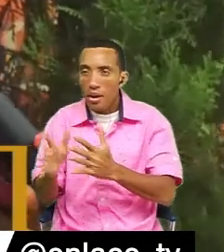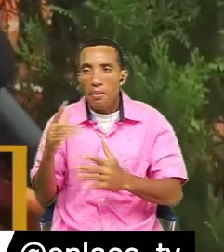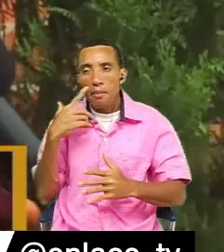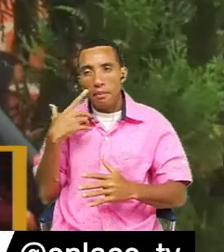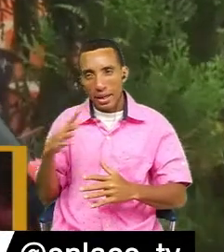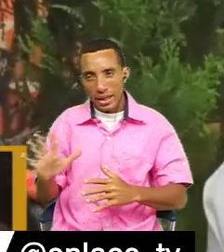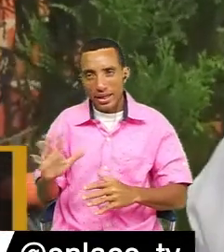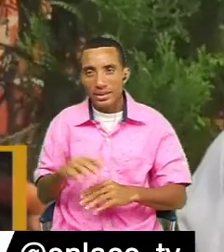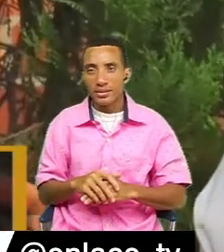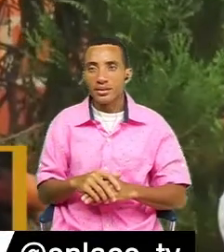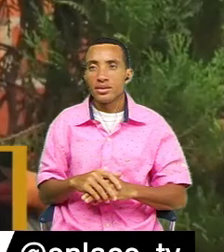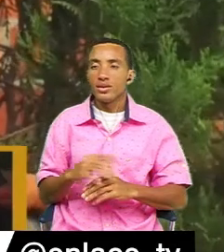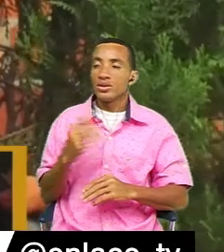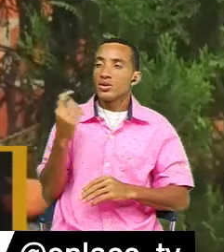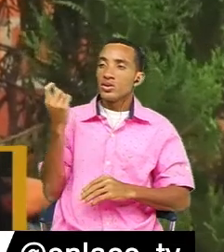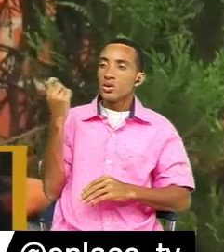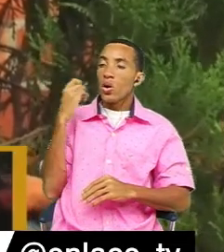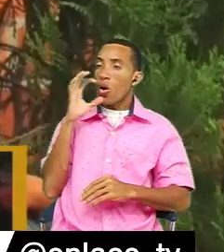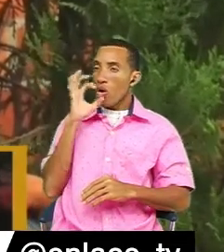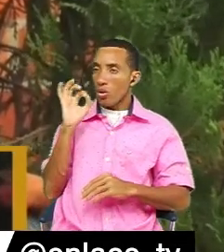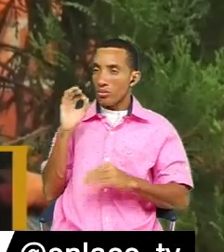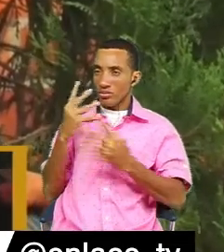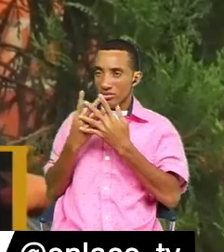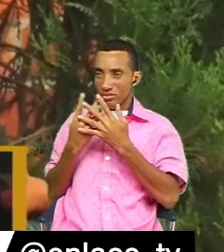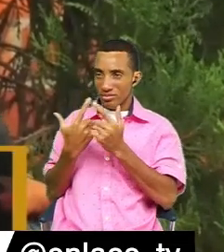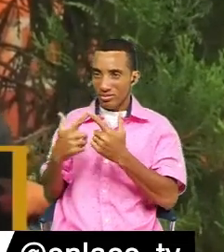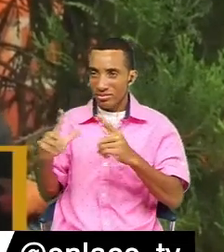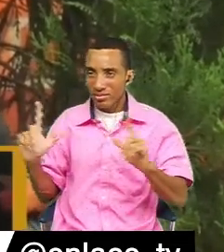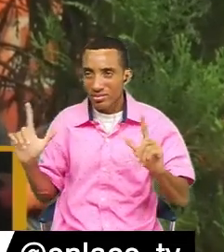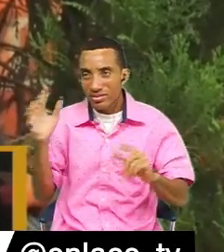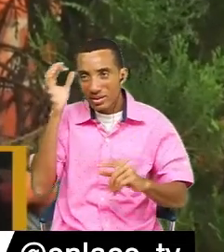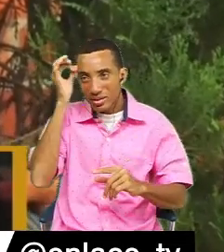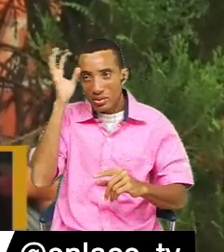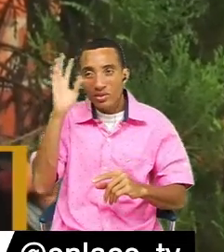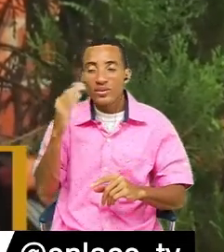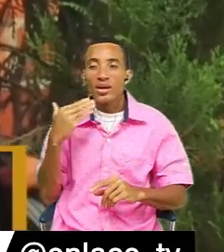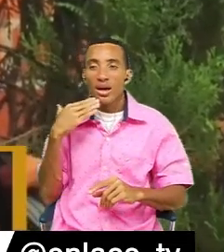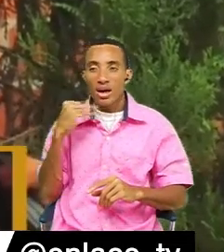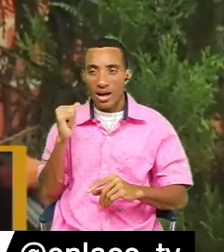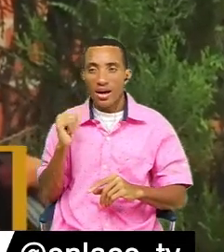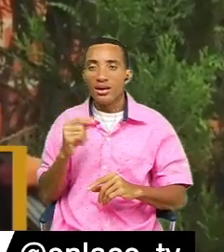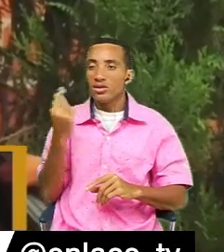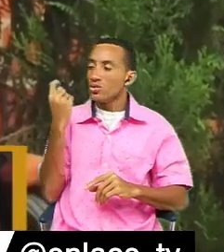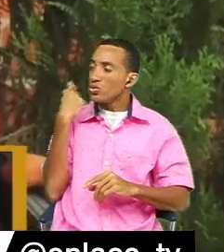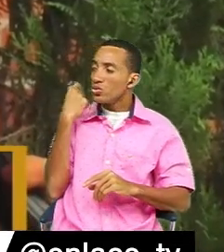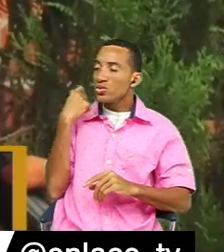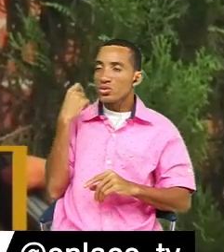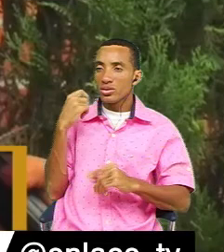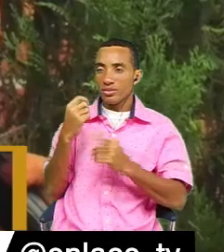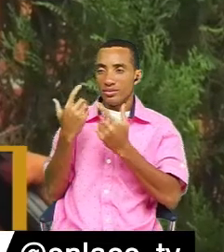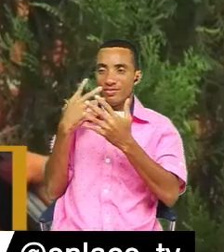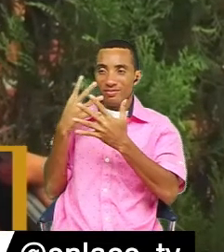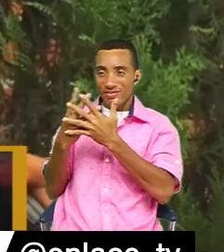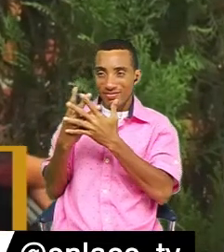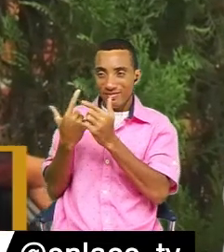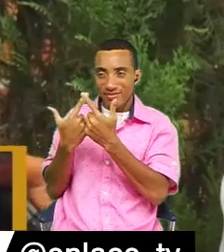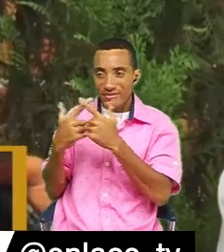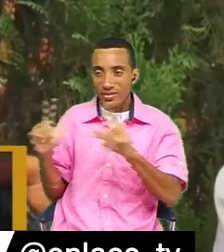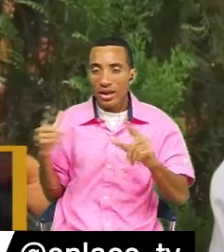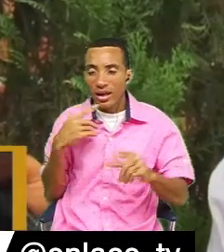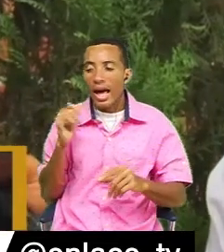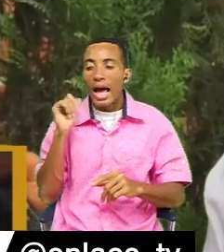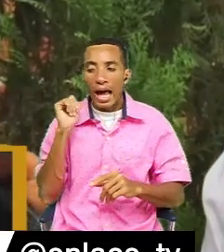persona que está recién salida de la cárcel y podría estar implicada en esta situación, pero pues ya hace parte toda esa situación dentro